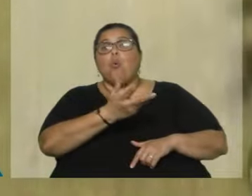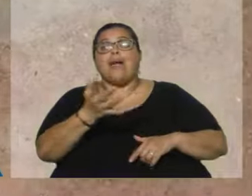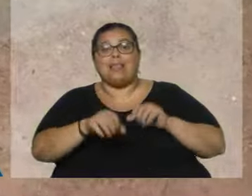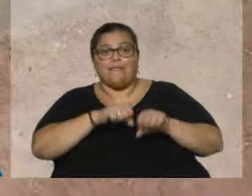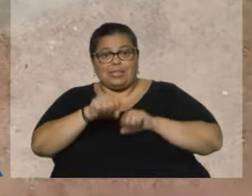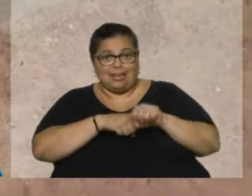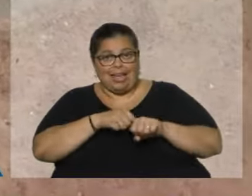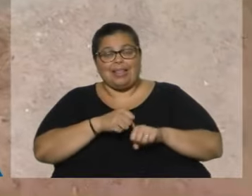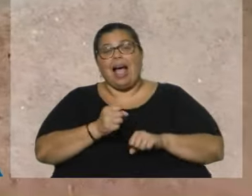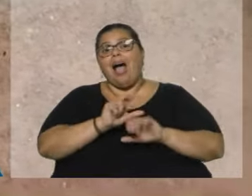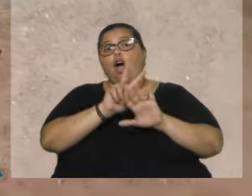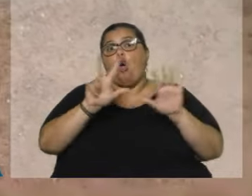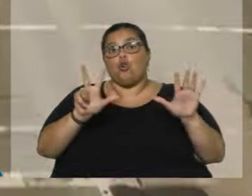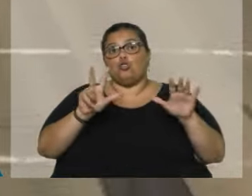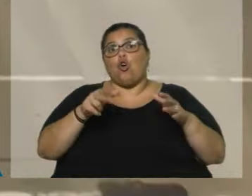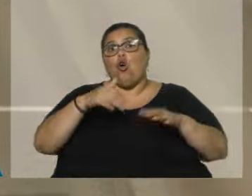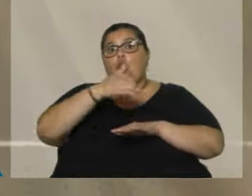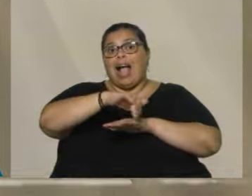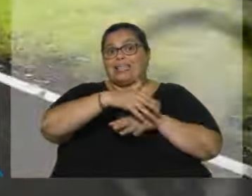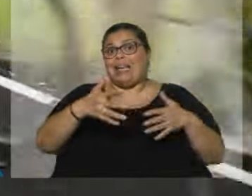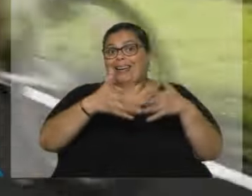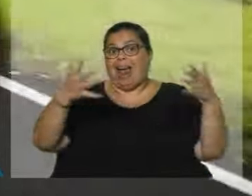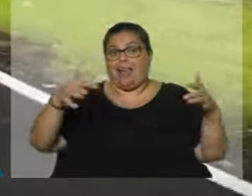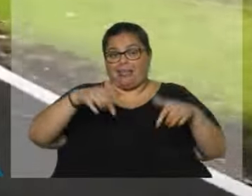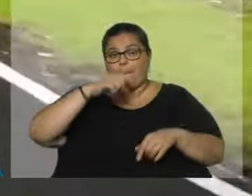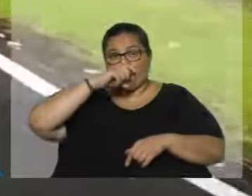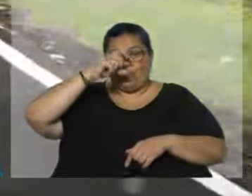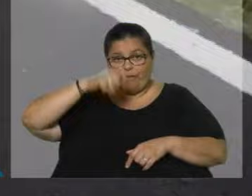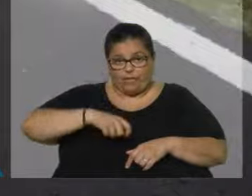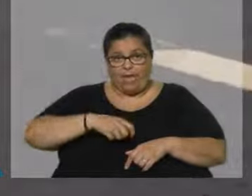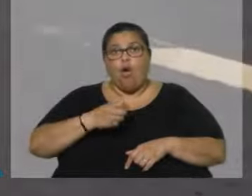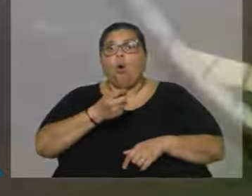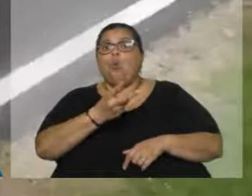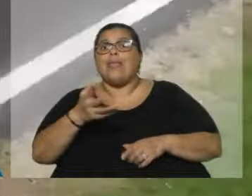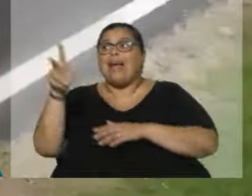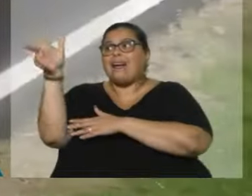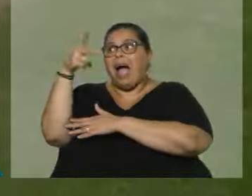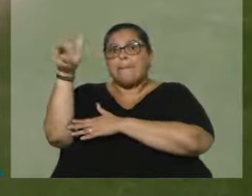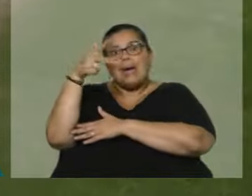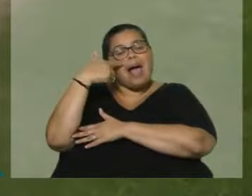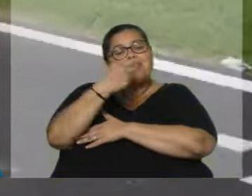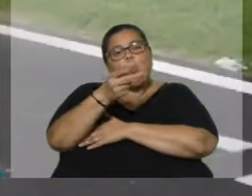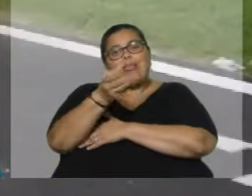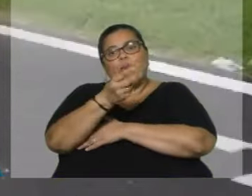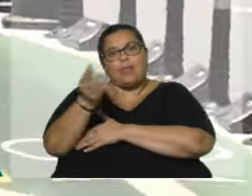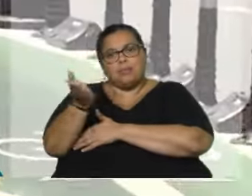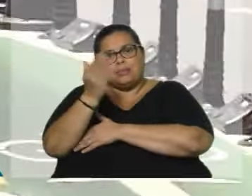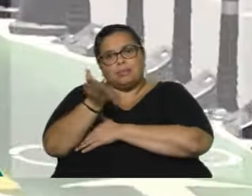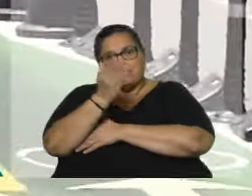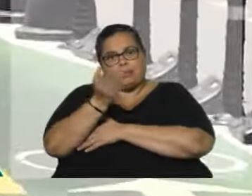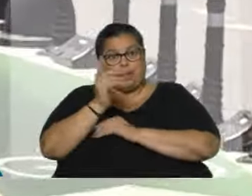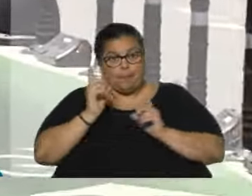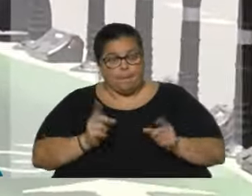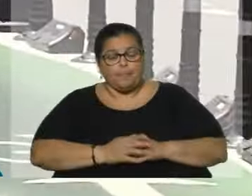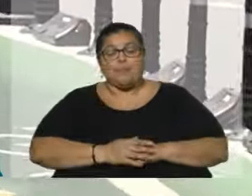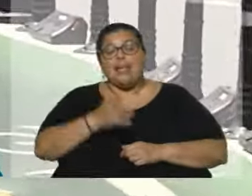en ocho arterias de la ciudad de acuerdo a conteos realizados a partir de cámaras instaladas intersecciones particulares por ejemplo